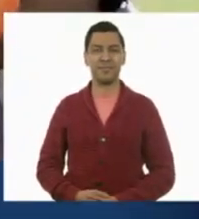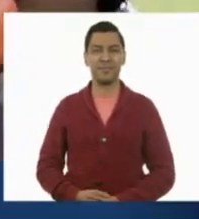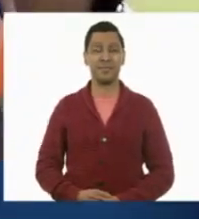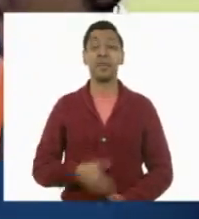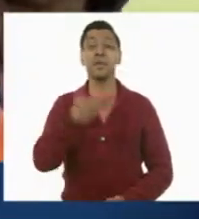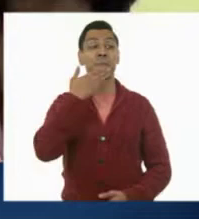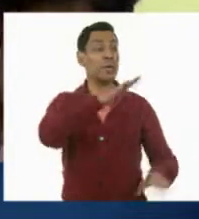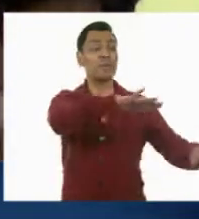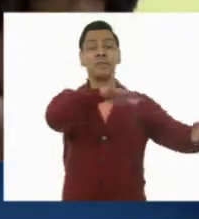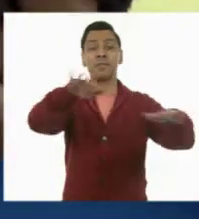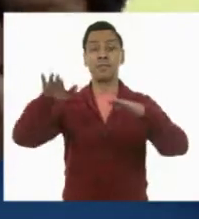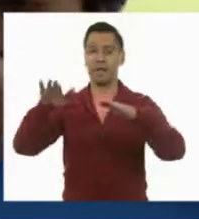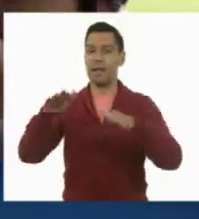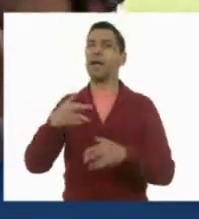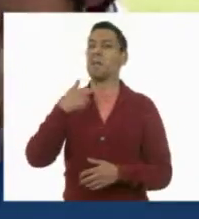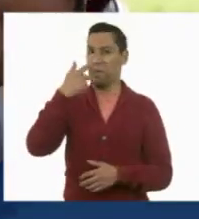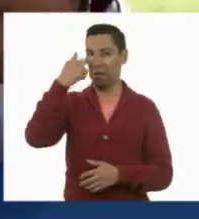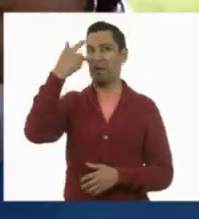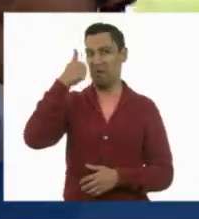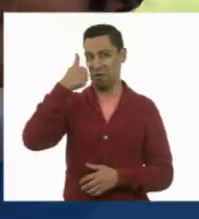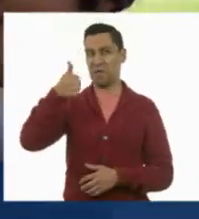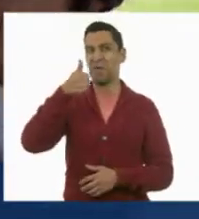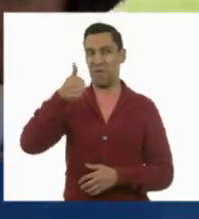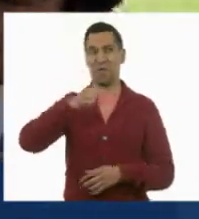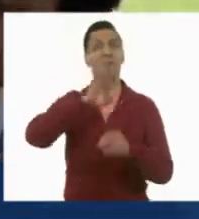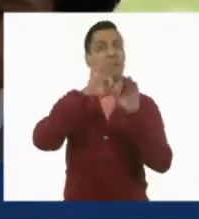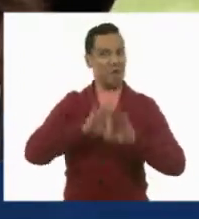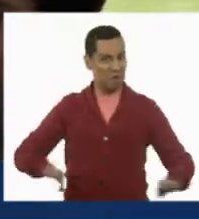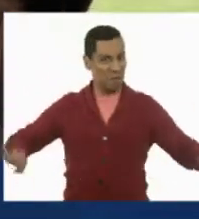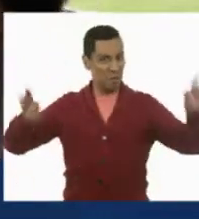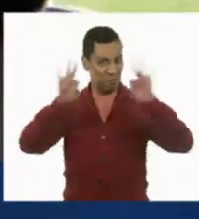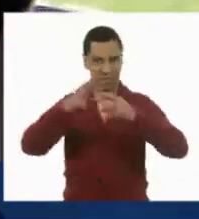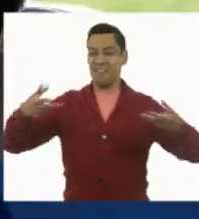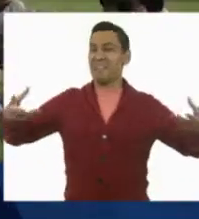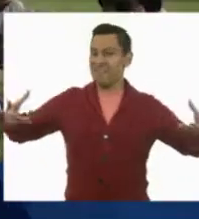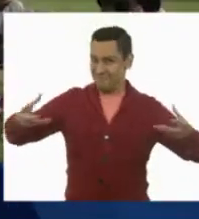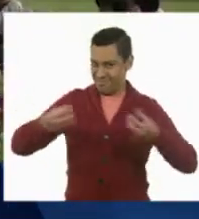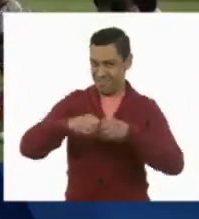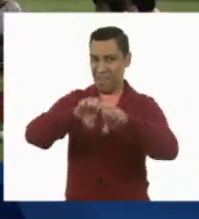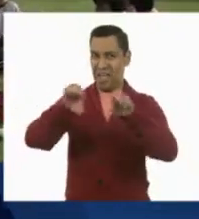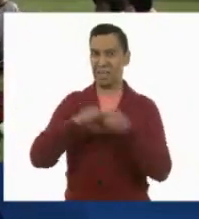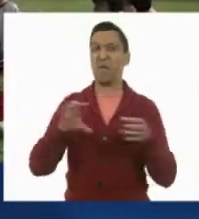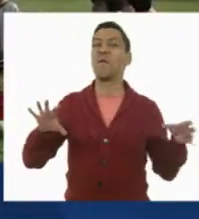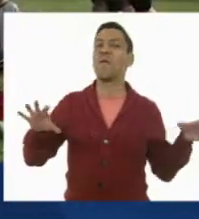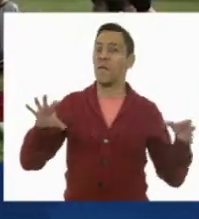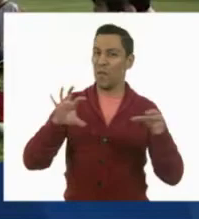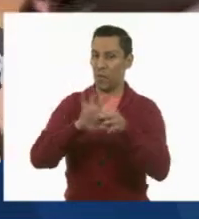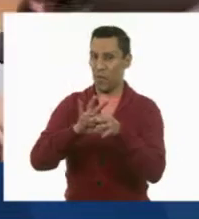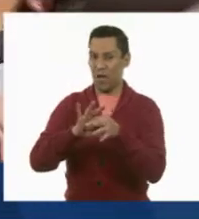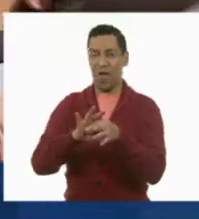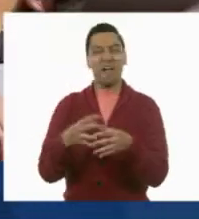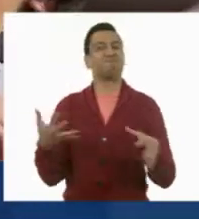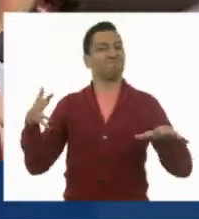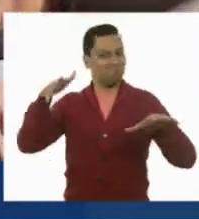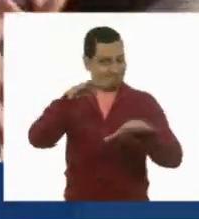Muy bien, muchachos. Estamos mejorando. Y sobre todo ya se nota más integración. Yo creo que estamos listos para ganar el torneo de